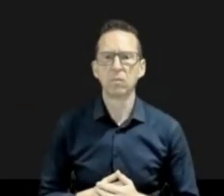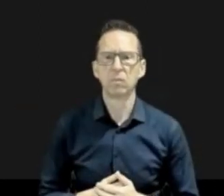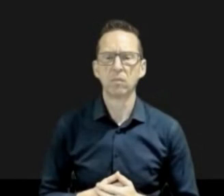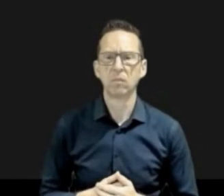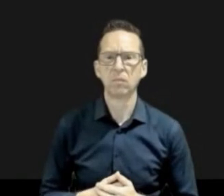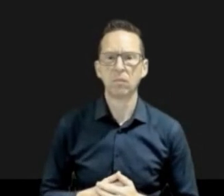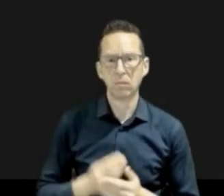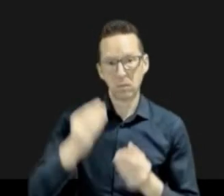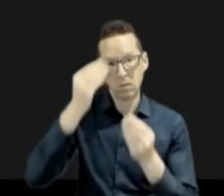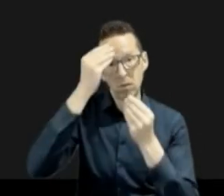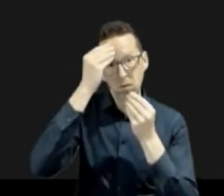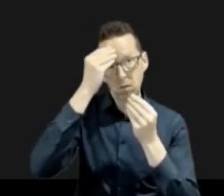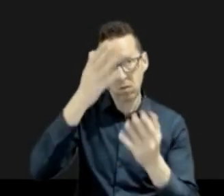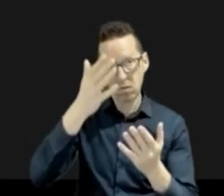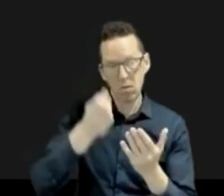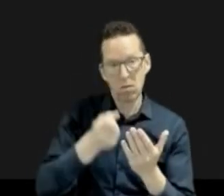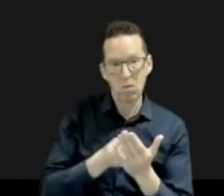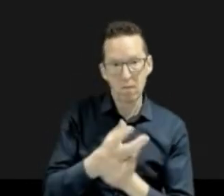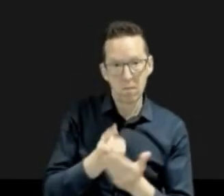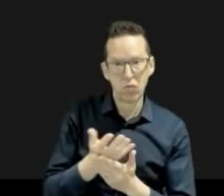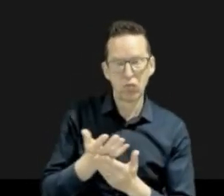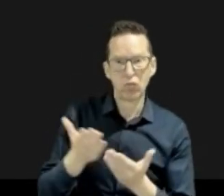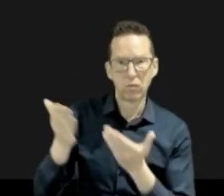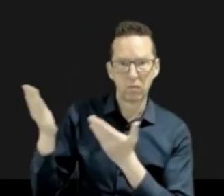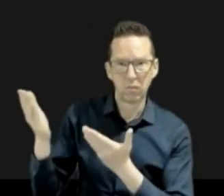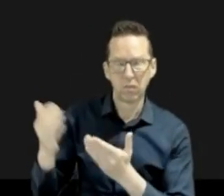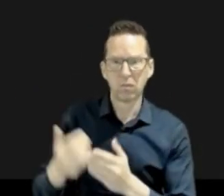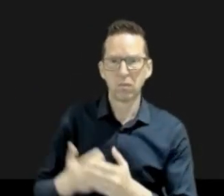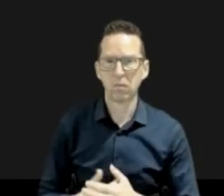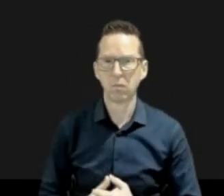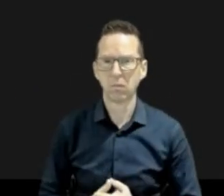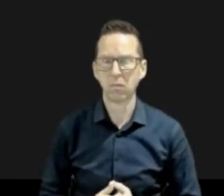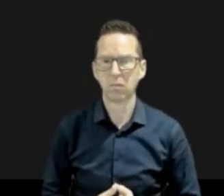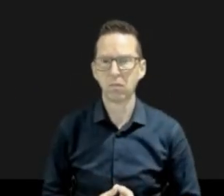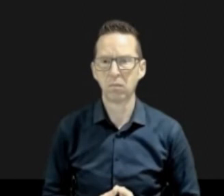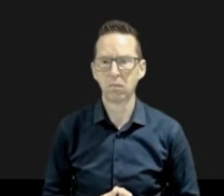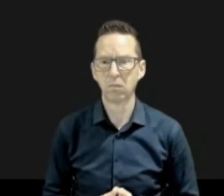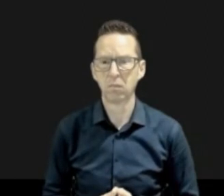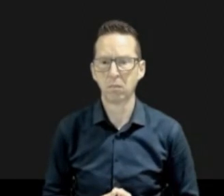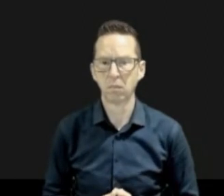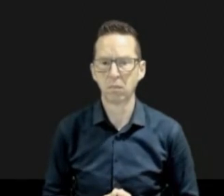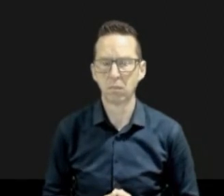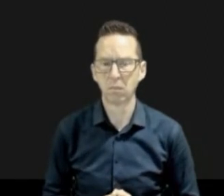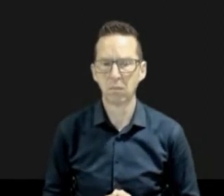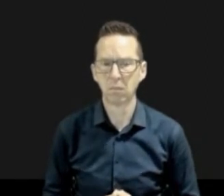decisión es la catalogación de los eventos extremos